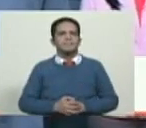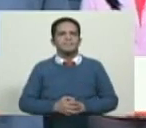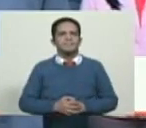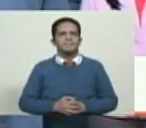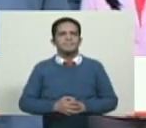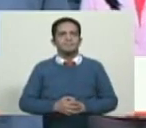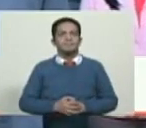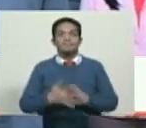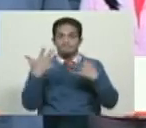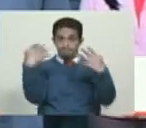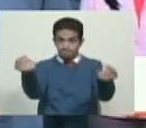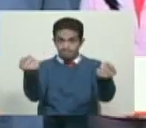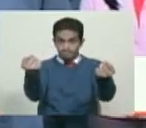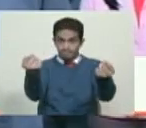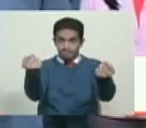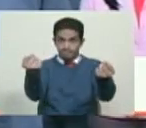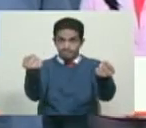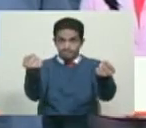¿Entendido?